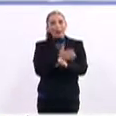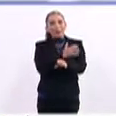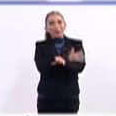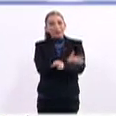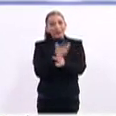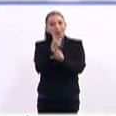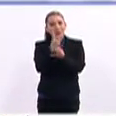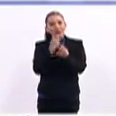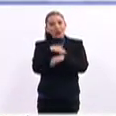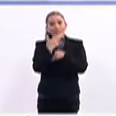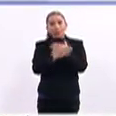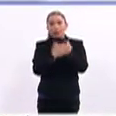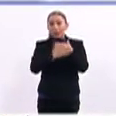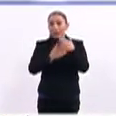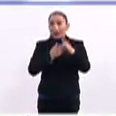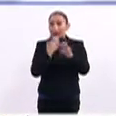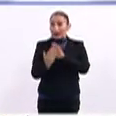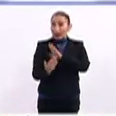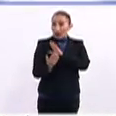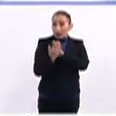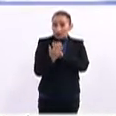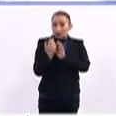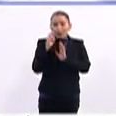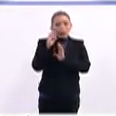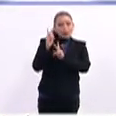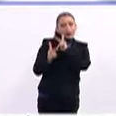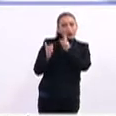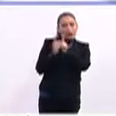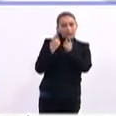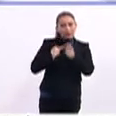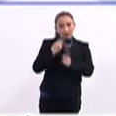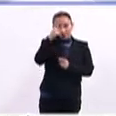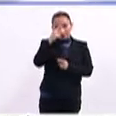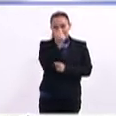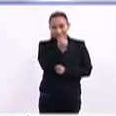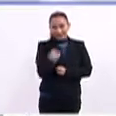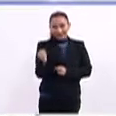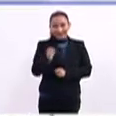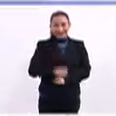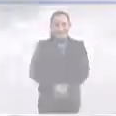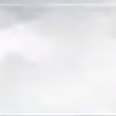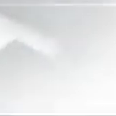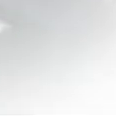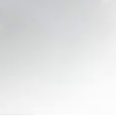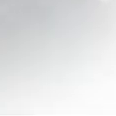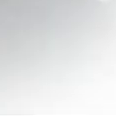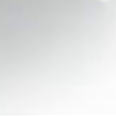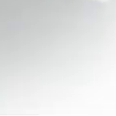compañía y le invito a nuestra próxima emisión de En Corto, donde platicaremos con otro mexicano destacado.